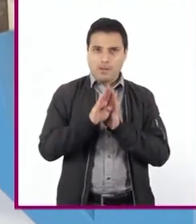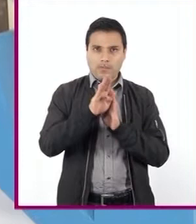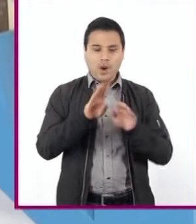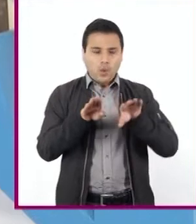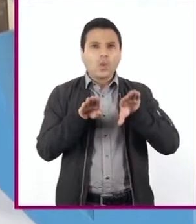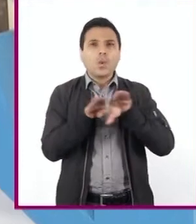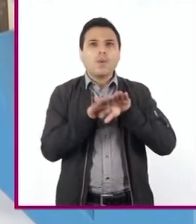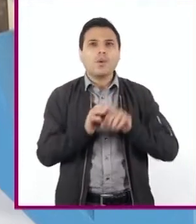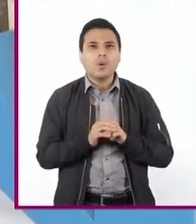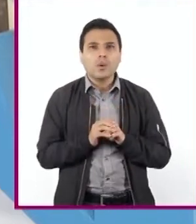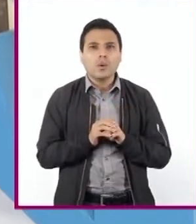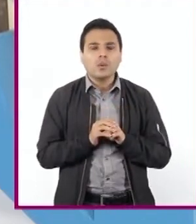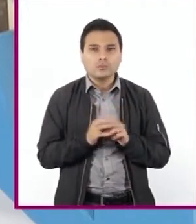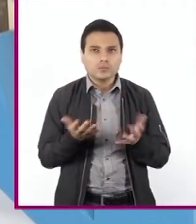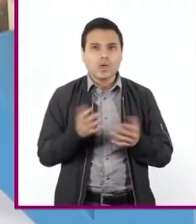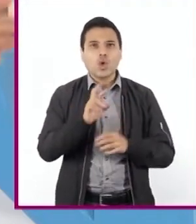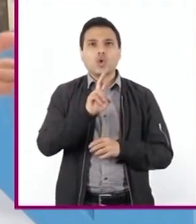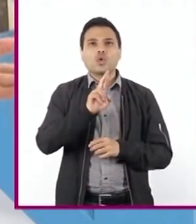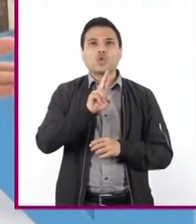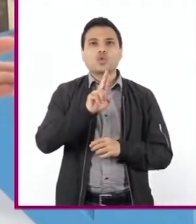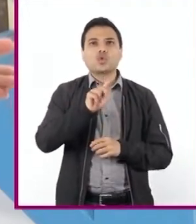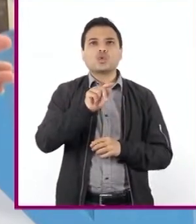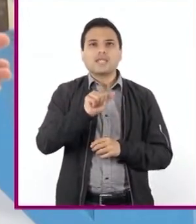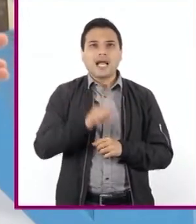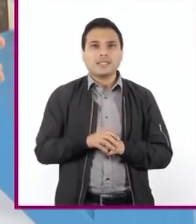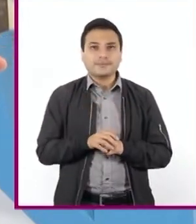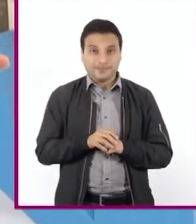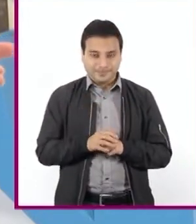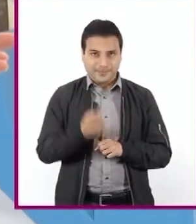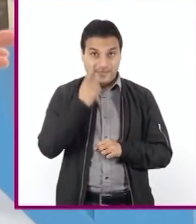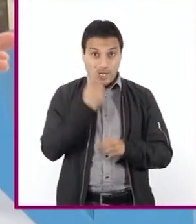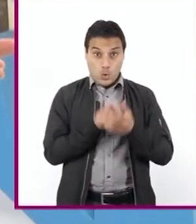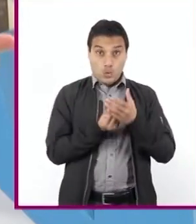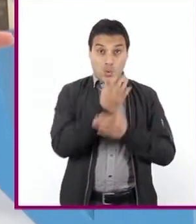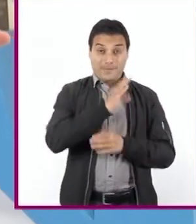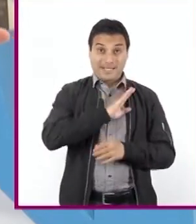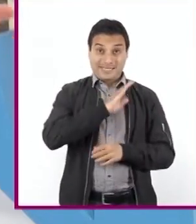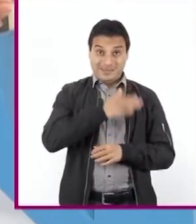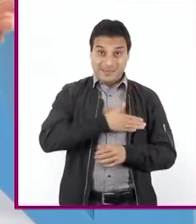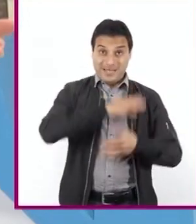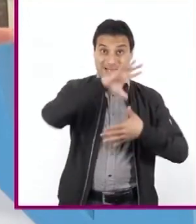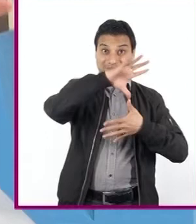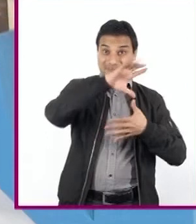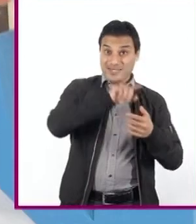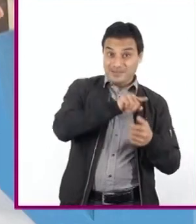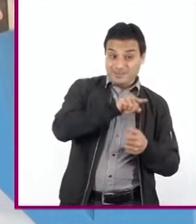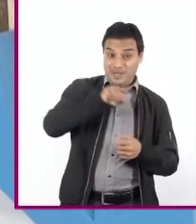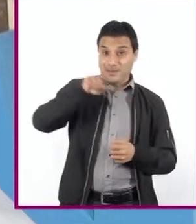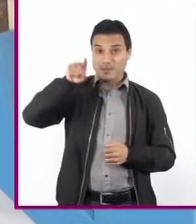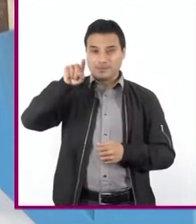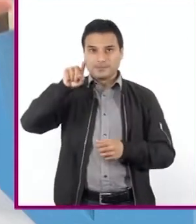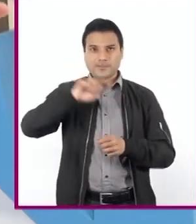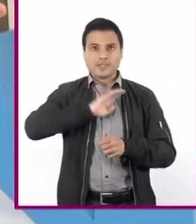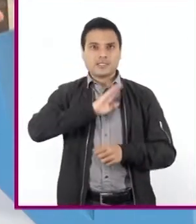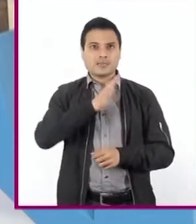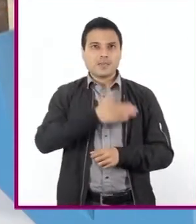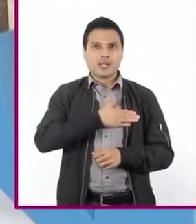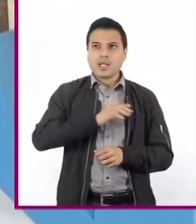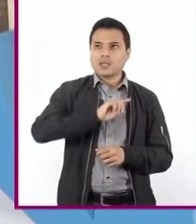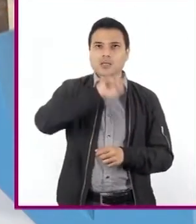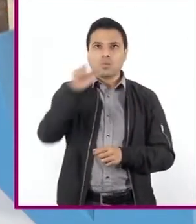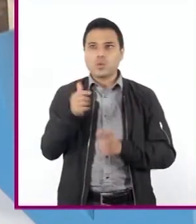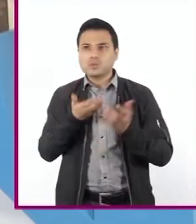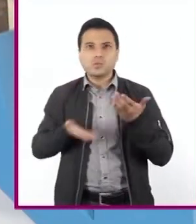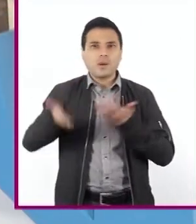eran las rutas de la plata desde su salida de Nueva España hacia Europa y qué función cumplió la plata